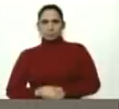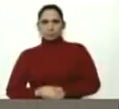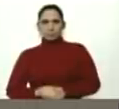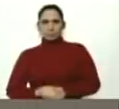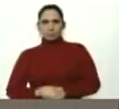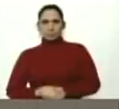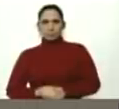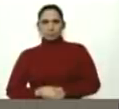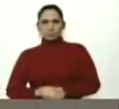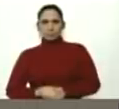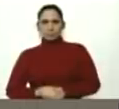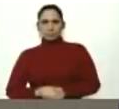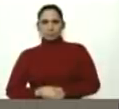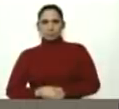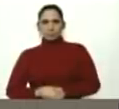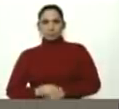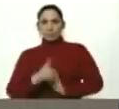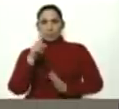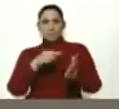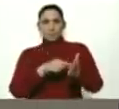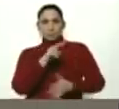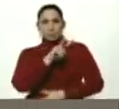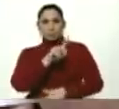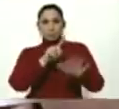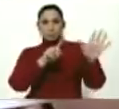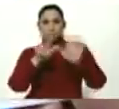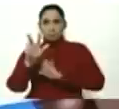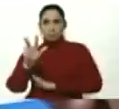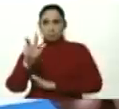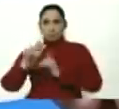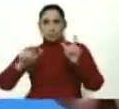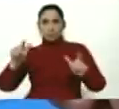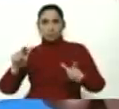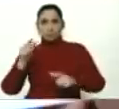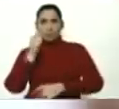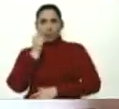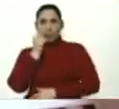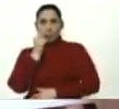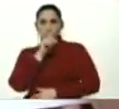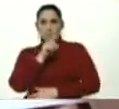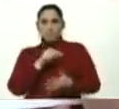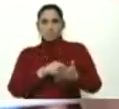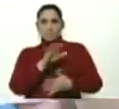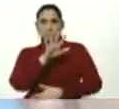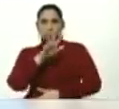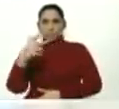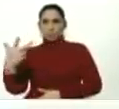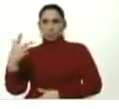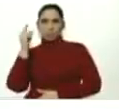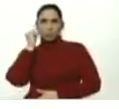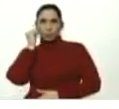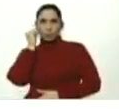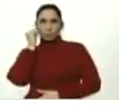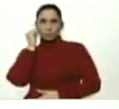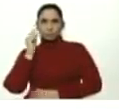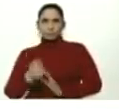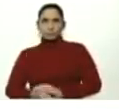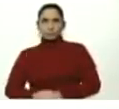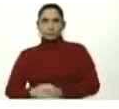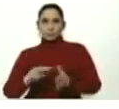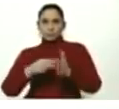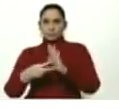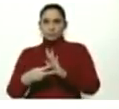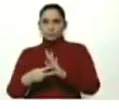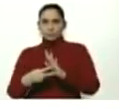En cuanto a la distribución por sexo, 1.263 personas del sexo masculino, 1.053 del sexo femenino. Eso quiere decir